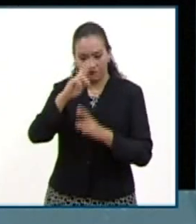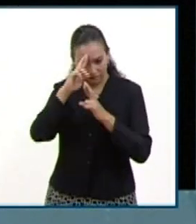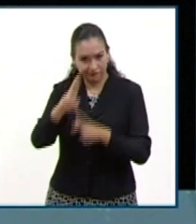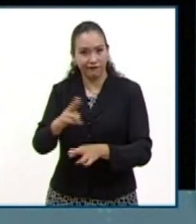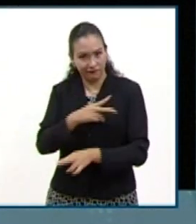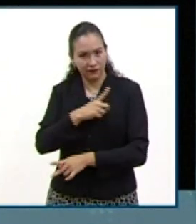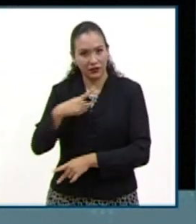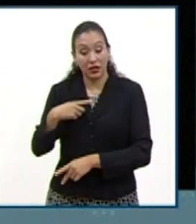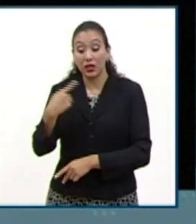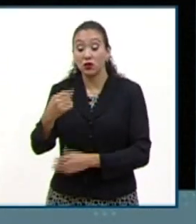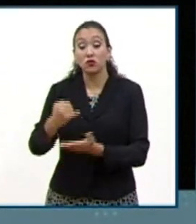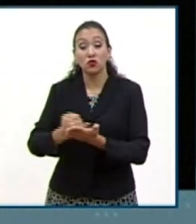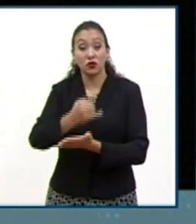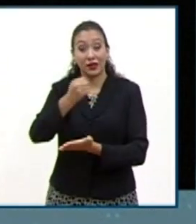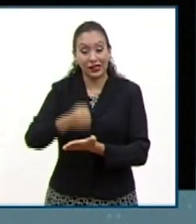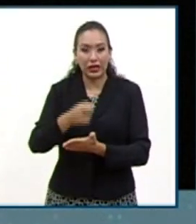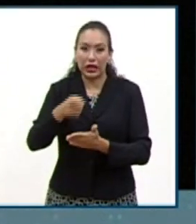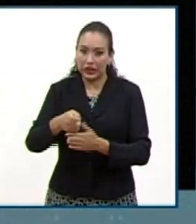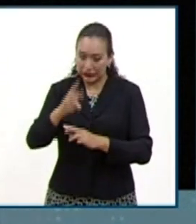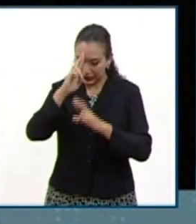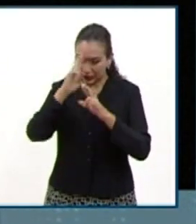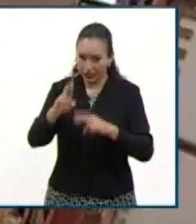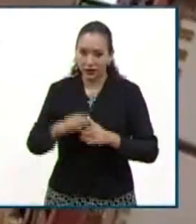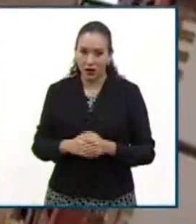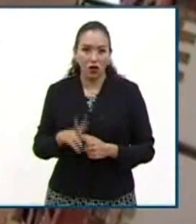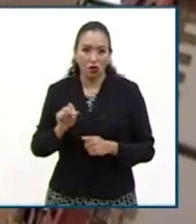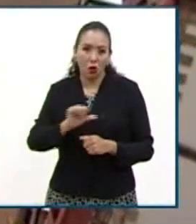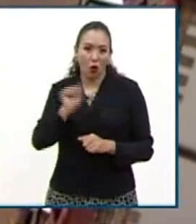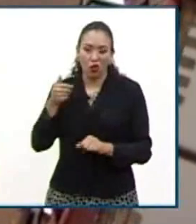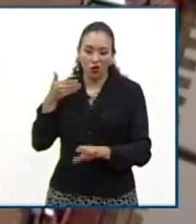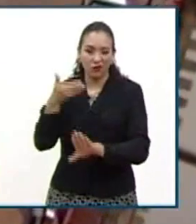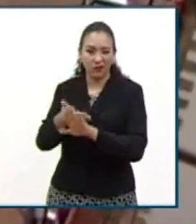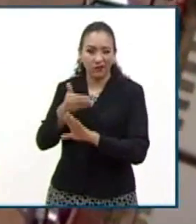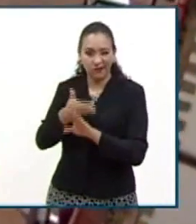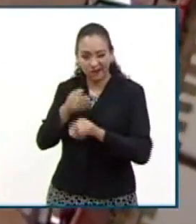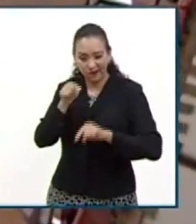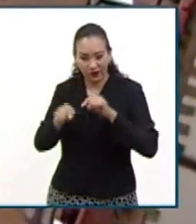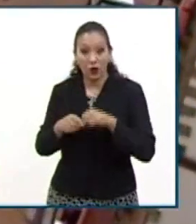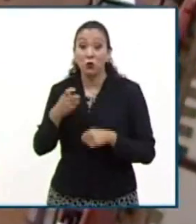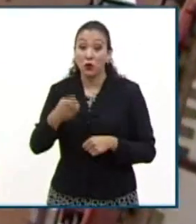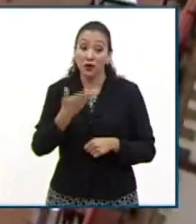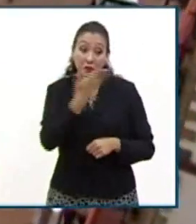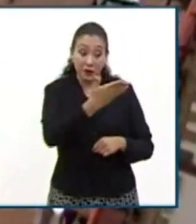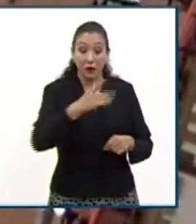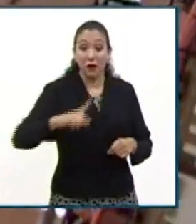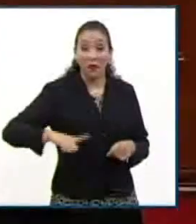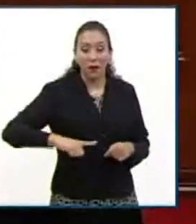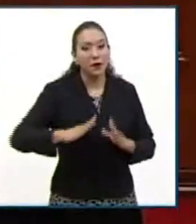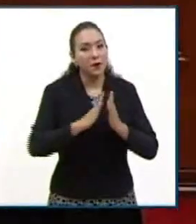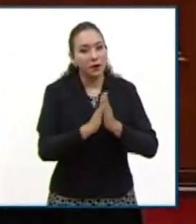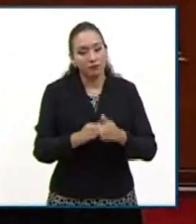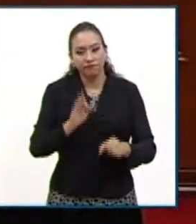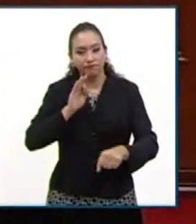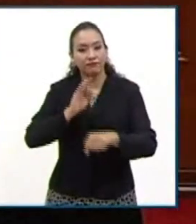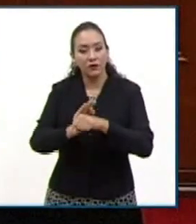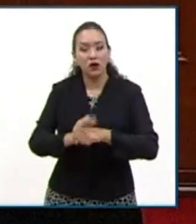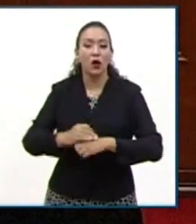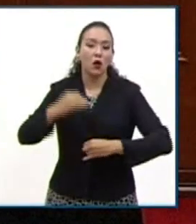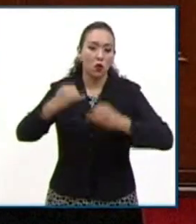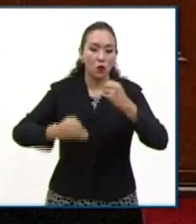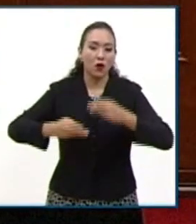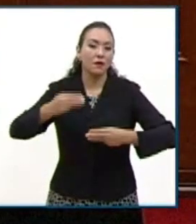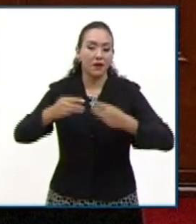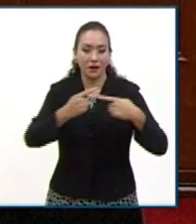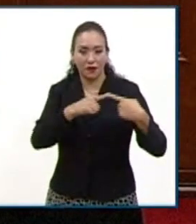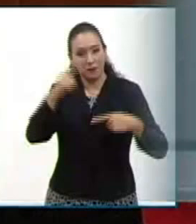sus decisiones y sentencias. Ante ello, llamó al Estado mexicano a proteger a jueces y magistrados para que trabajen con